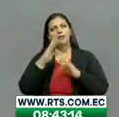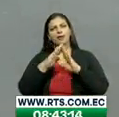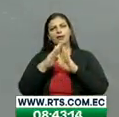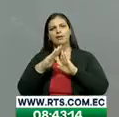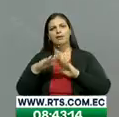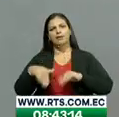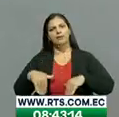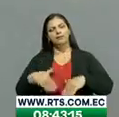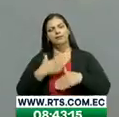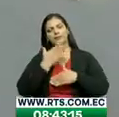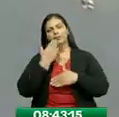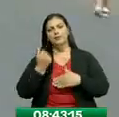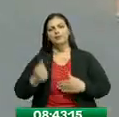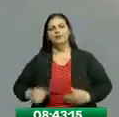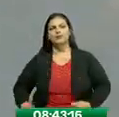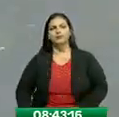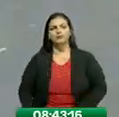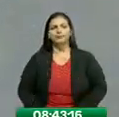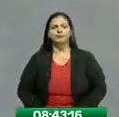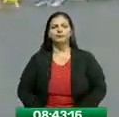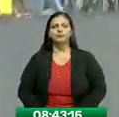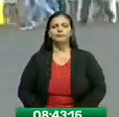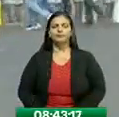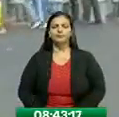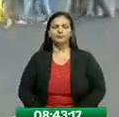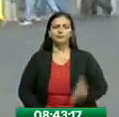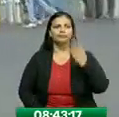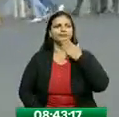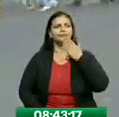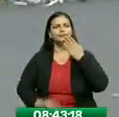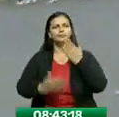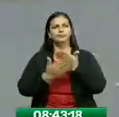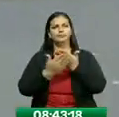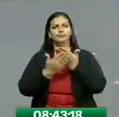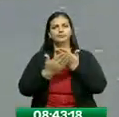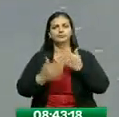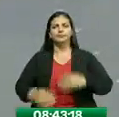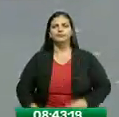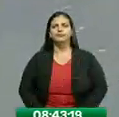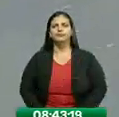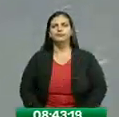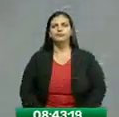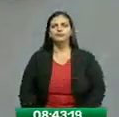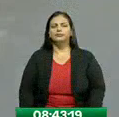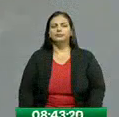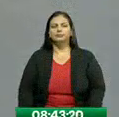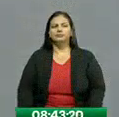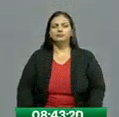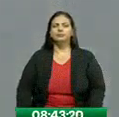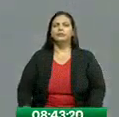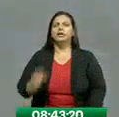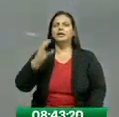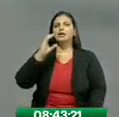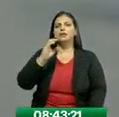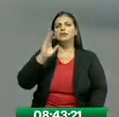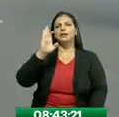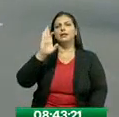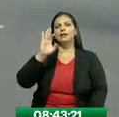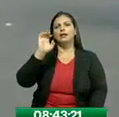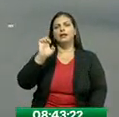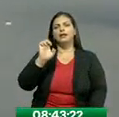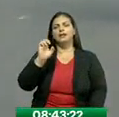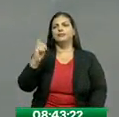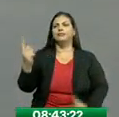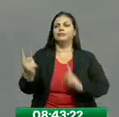que se encuentran en contra del orden público. Muchas gracias. Vamos a ver si conversamos con un oficial de la Comisión de Tránsito del Ecuador. ¿Por qué hace